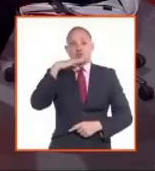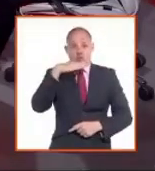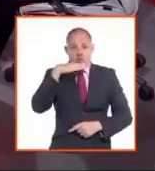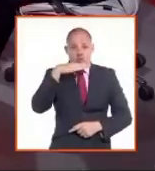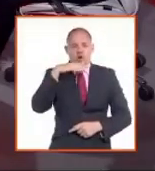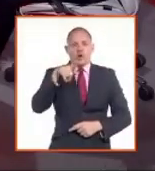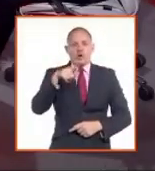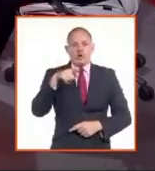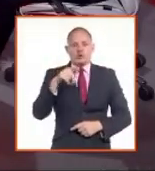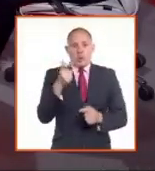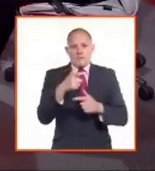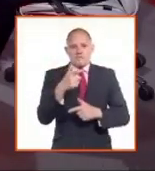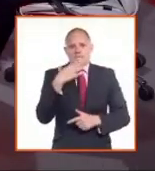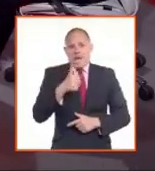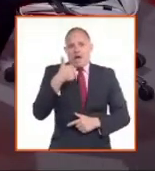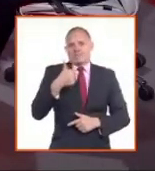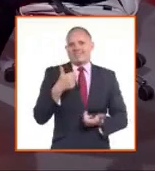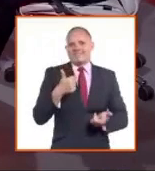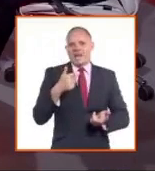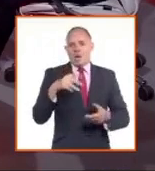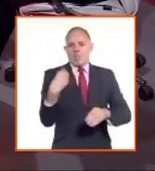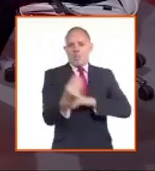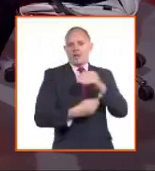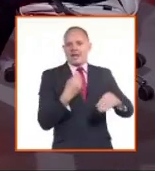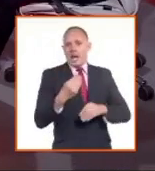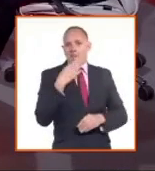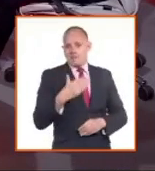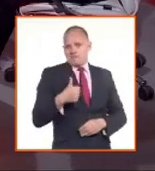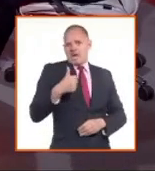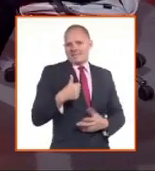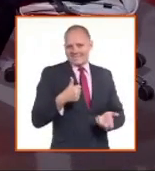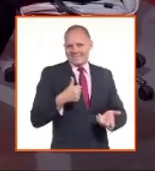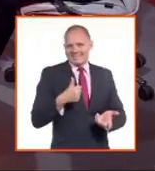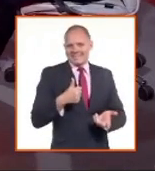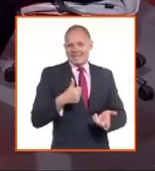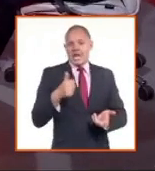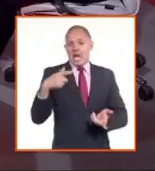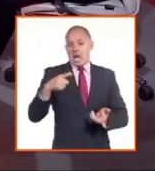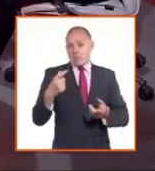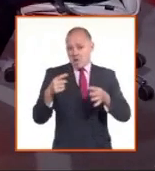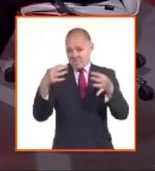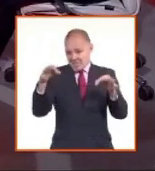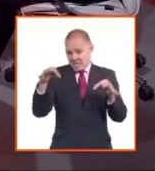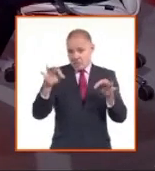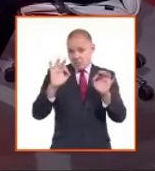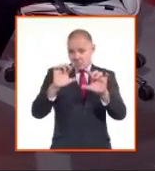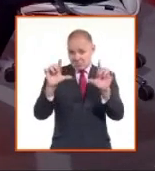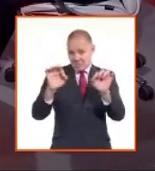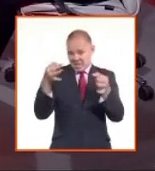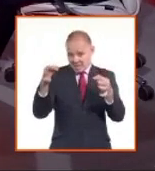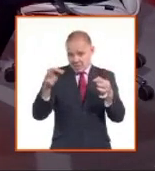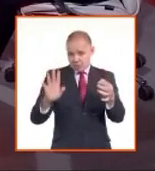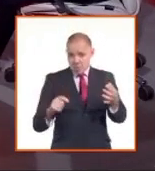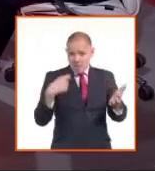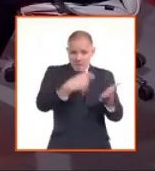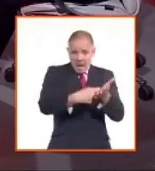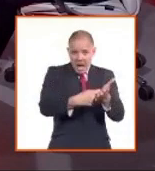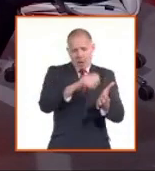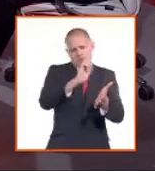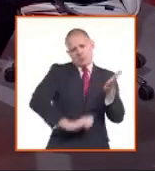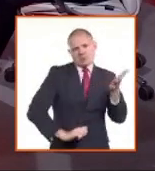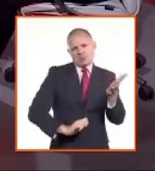y como decías responde a la situación que tenemos específicamente con la exportación de las divisas pero fundamentalmente el dólar estadunidense